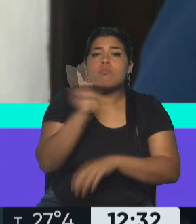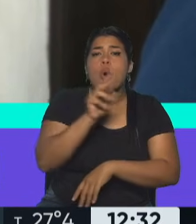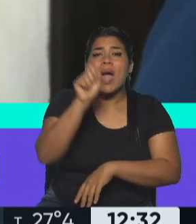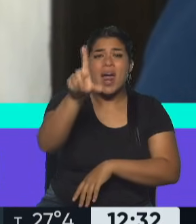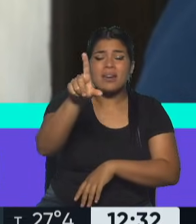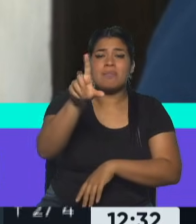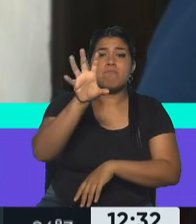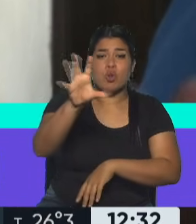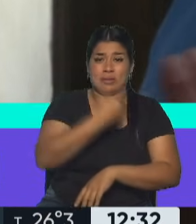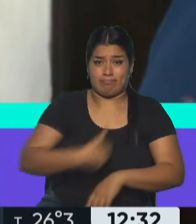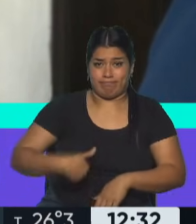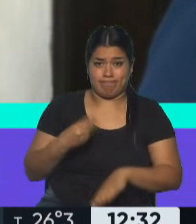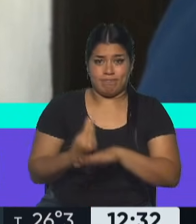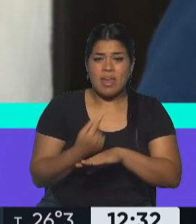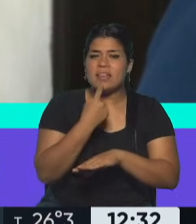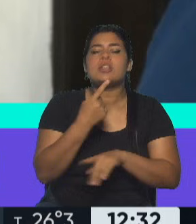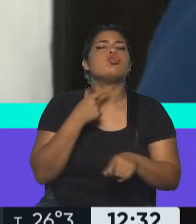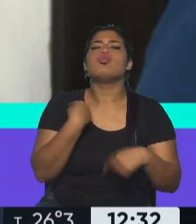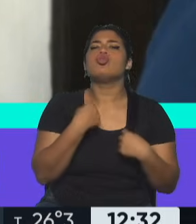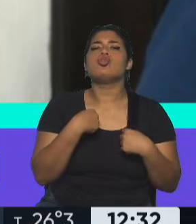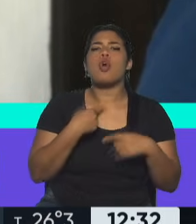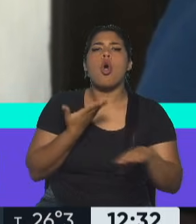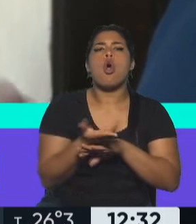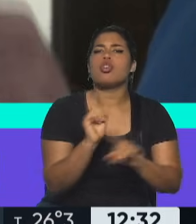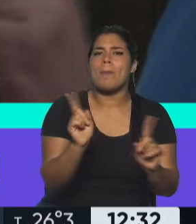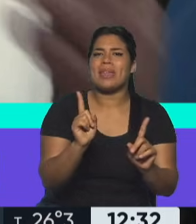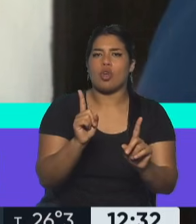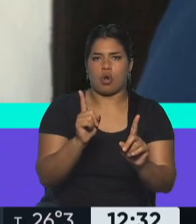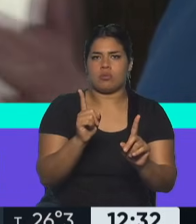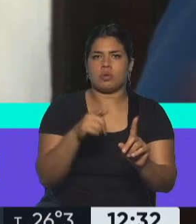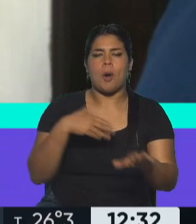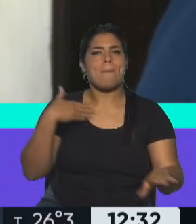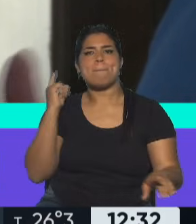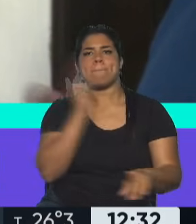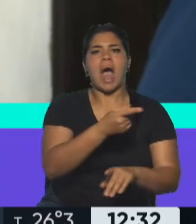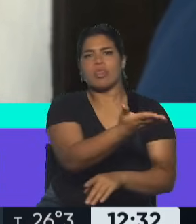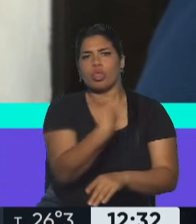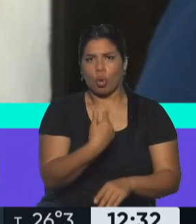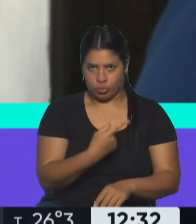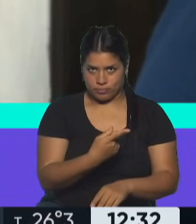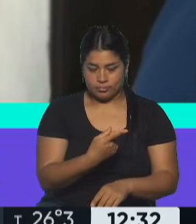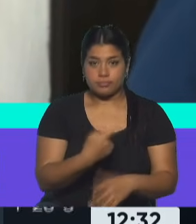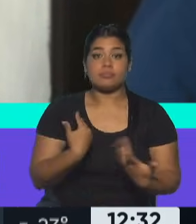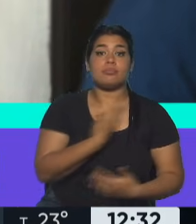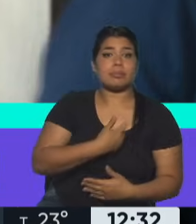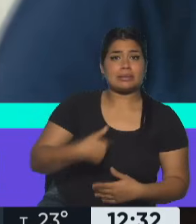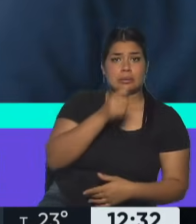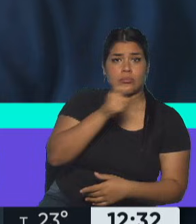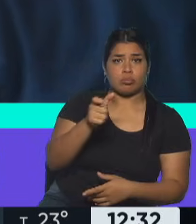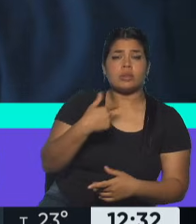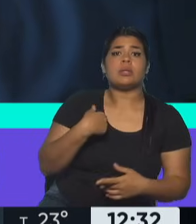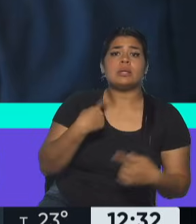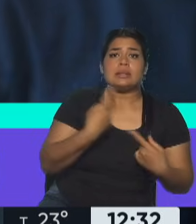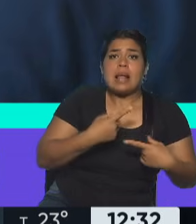favor, exijo. El presidente le contesta que ella tiene los elementos para poder dar respuesta y